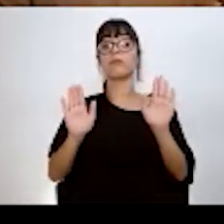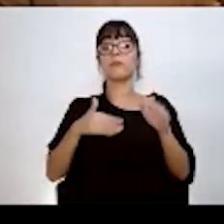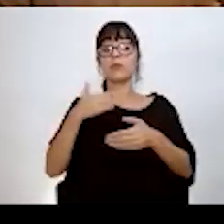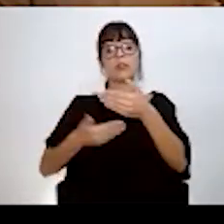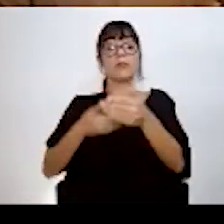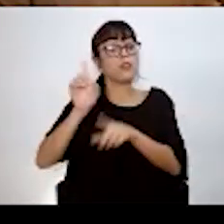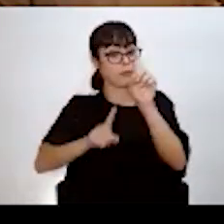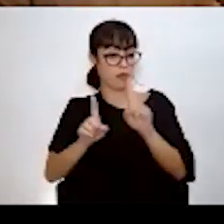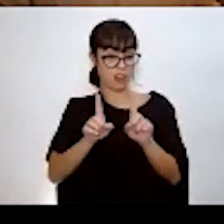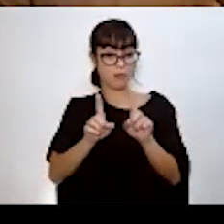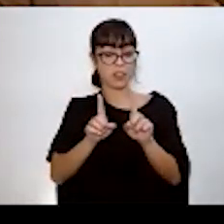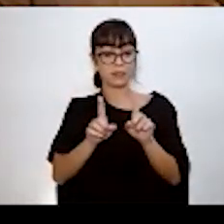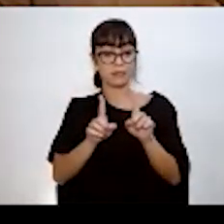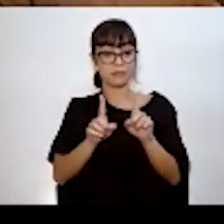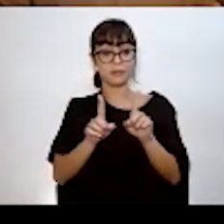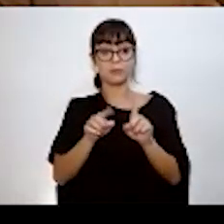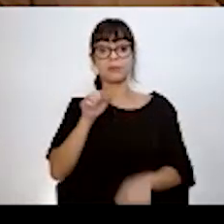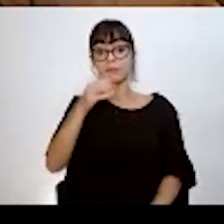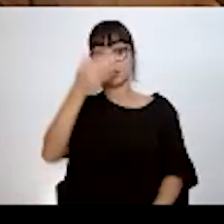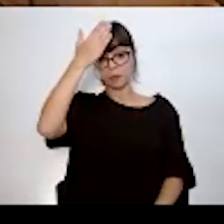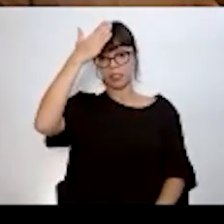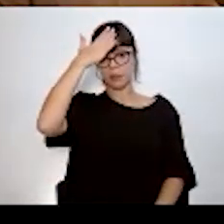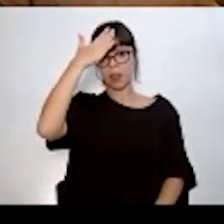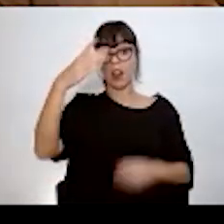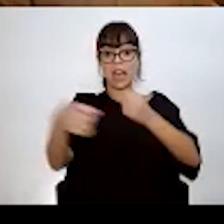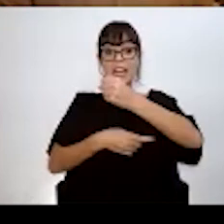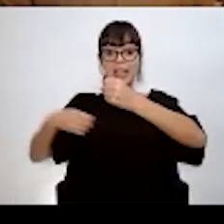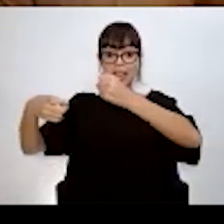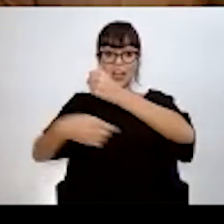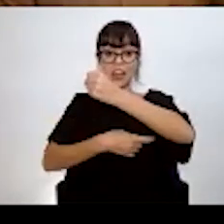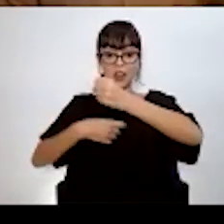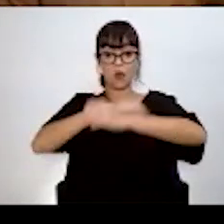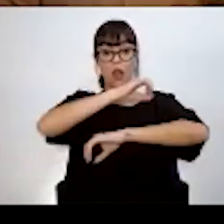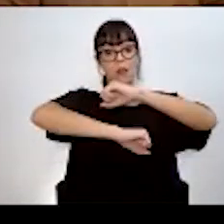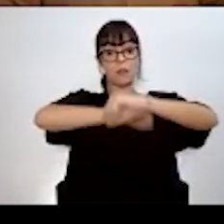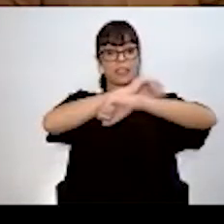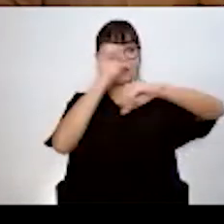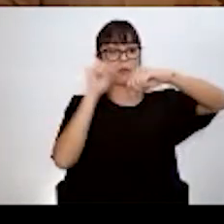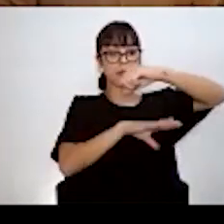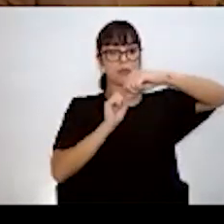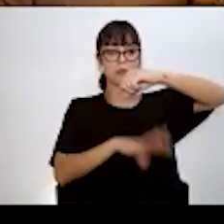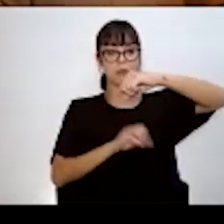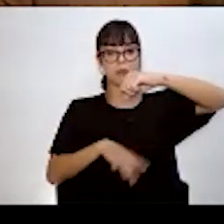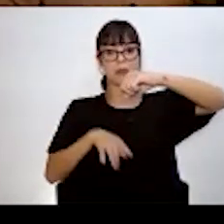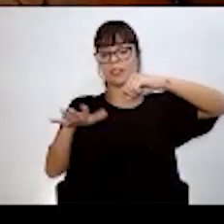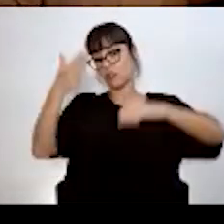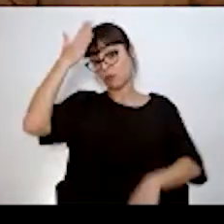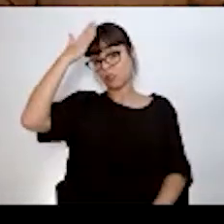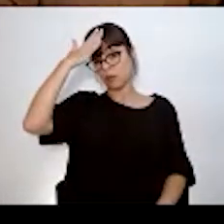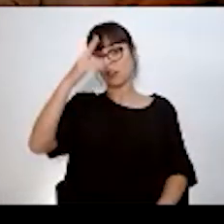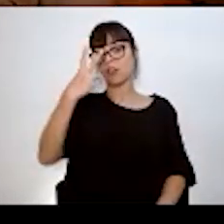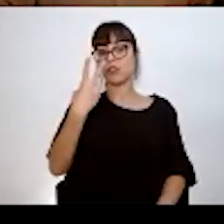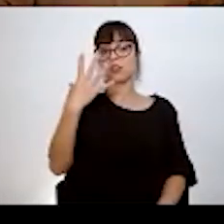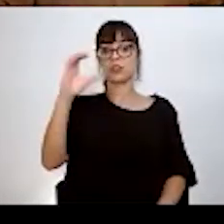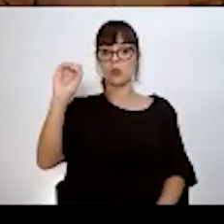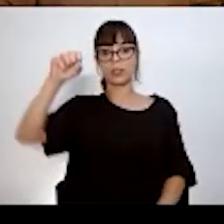están representados fundamentalmente los graneros, que los graneros por lo general están por encima de esa cuota de 250 metros sobre el nivel del mar, que nos sirve para hacer